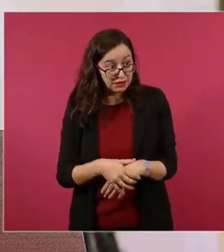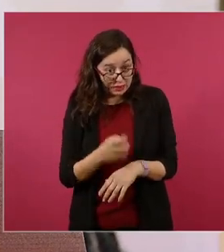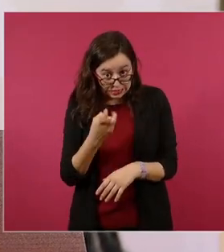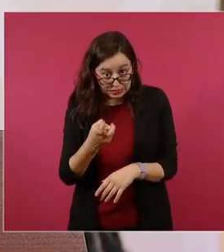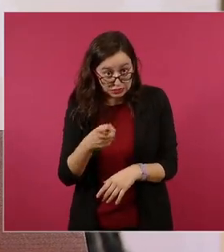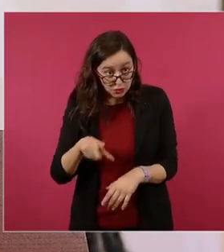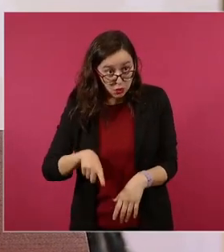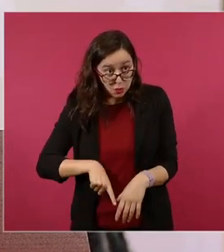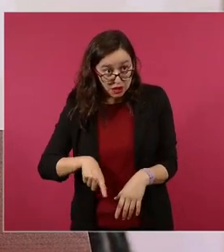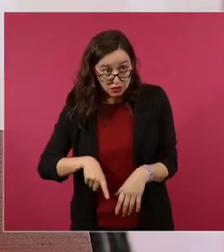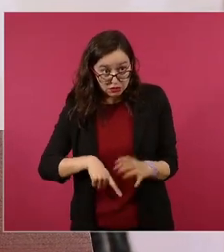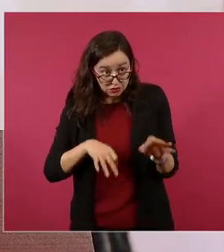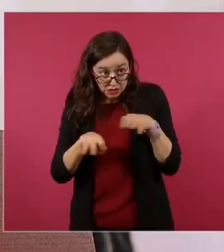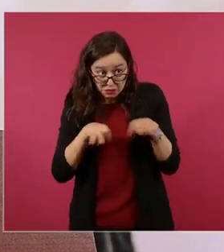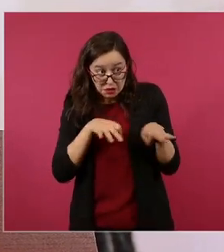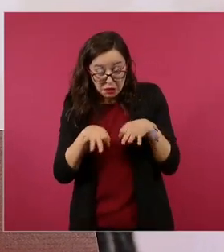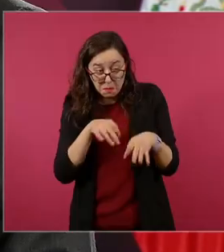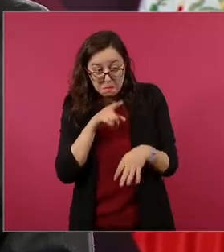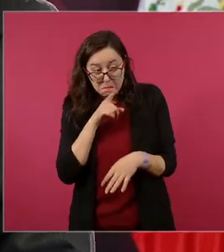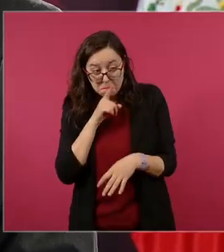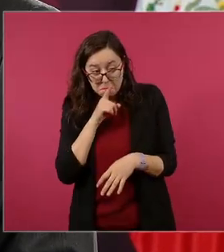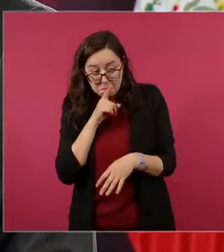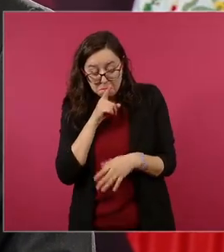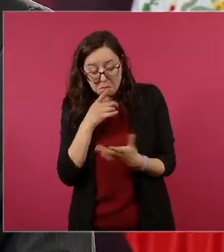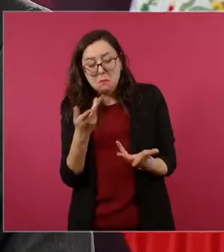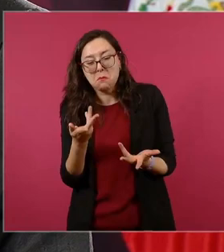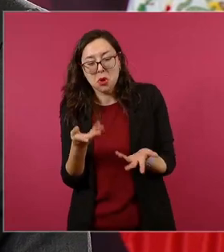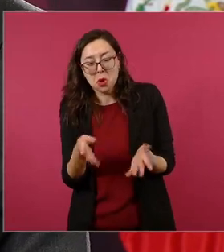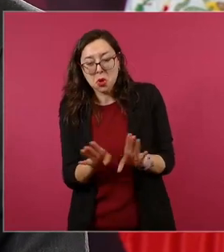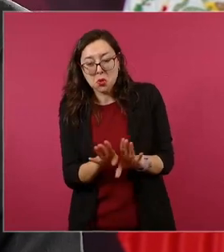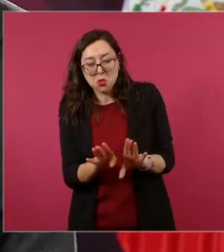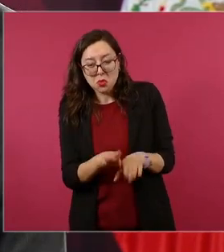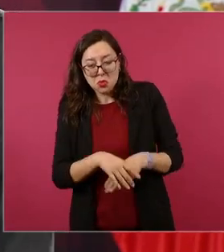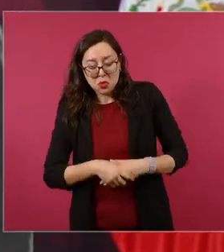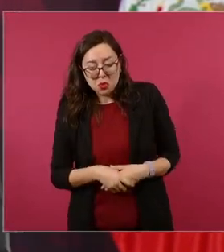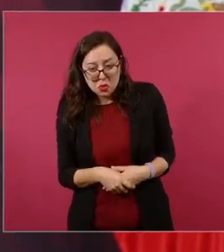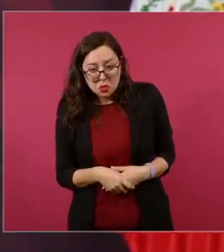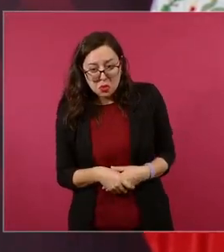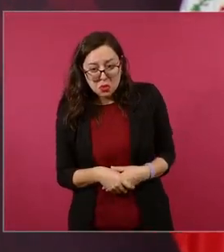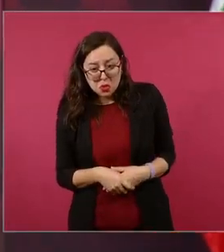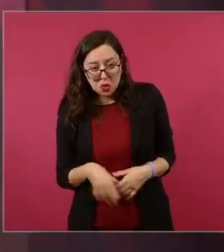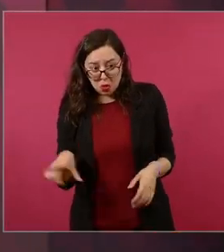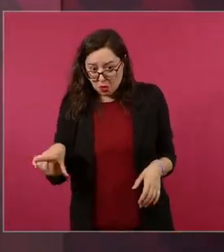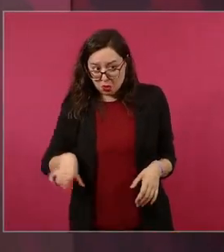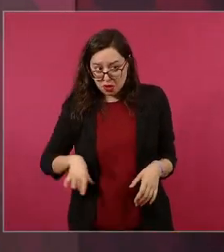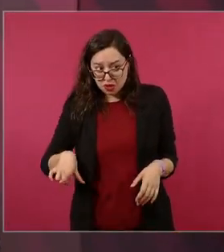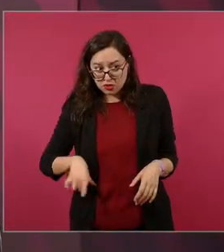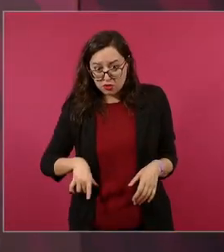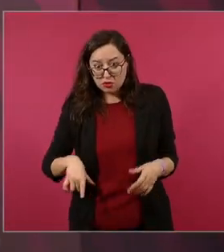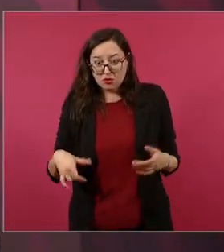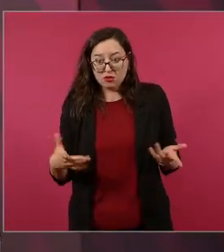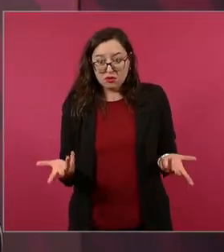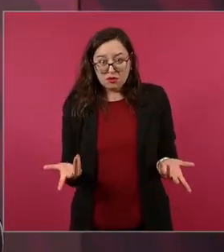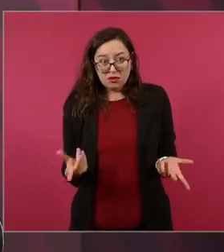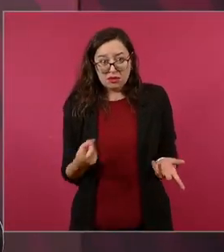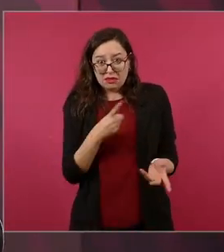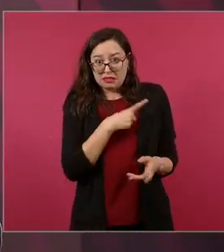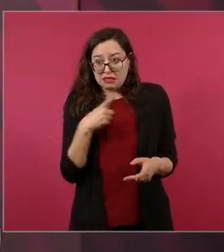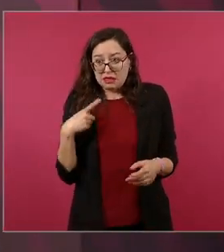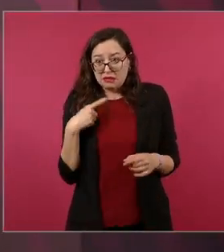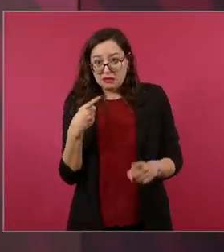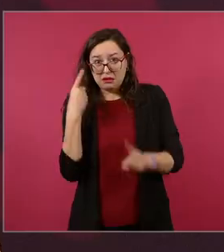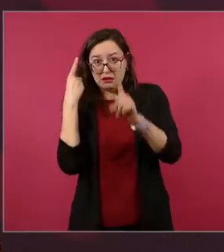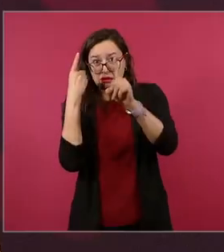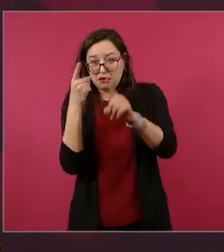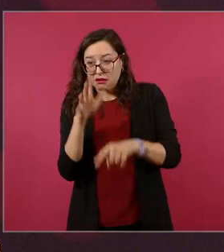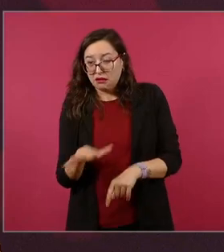es la principal función de un gobierno democrático buscar la felicidad del